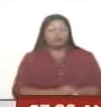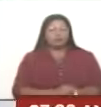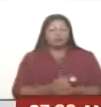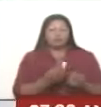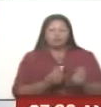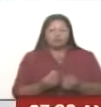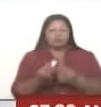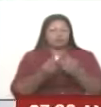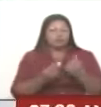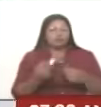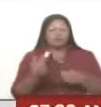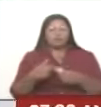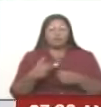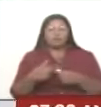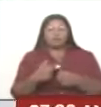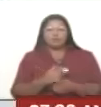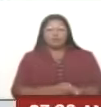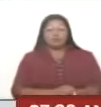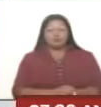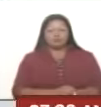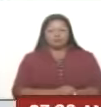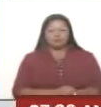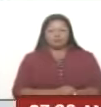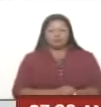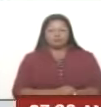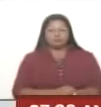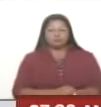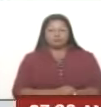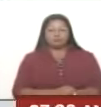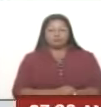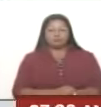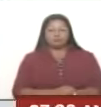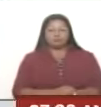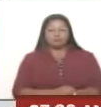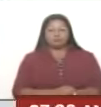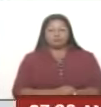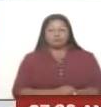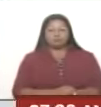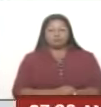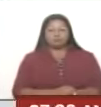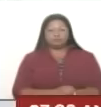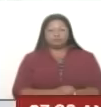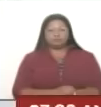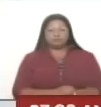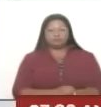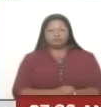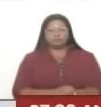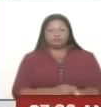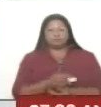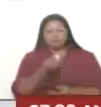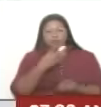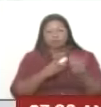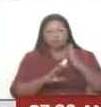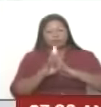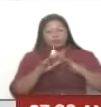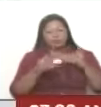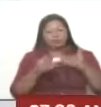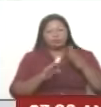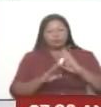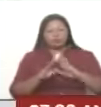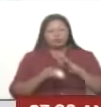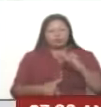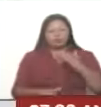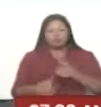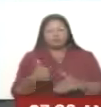y tiene esa característica fundamental, bueno, los precios aumentan. Y no solamente en la proporción en que aumenta la tasa de cambio, sino mucho